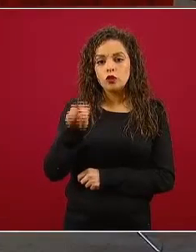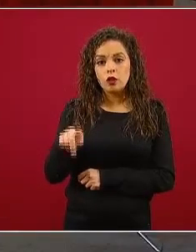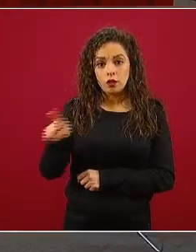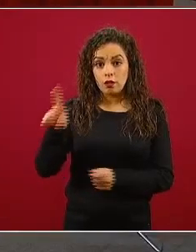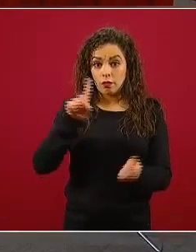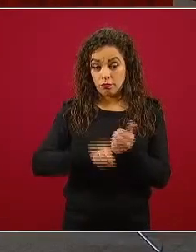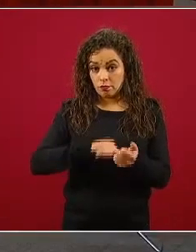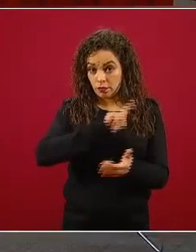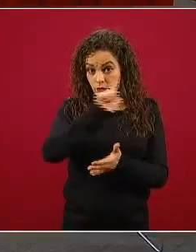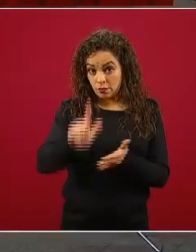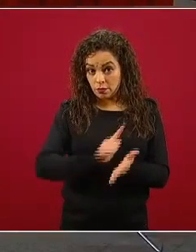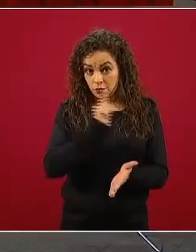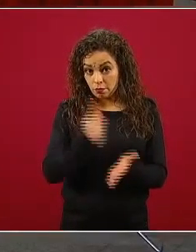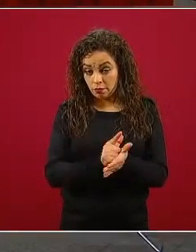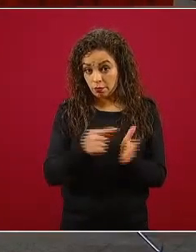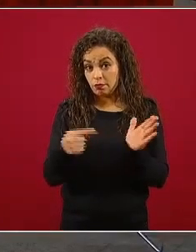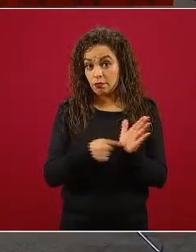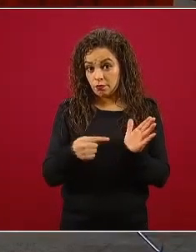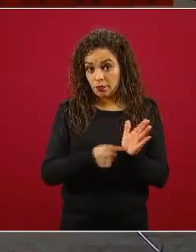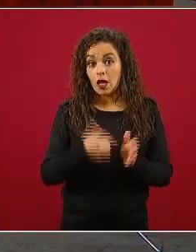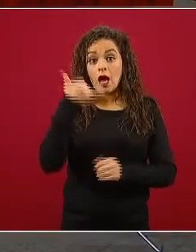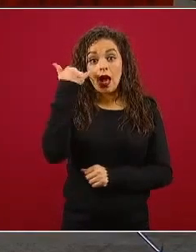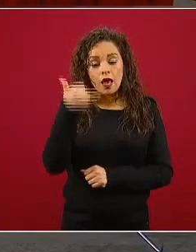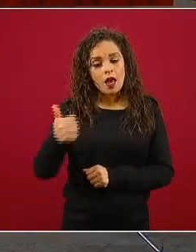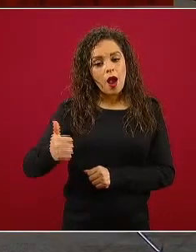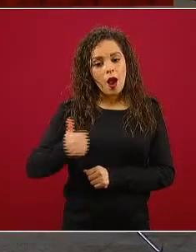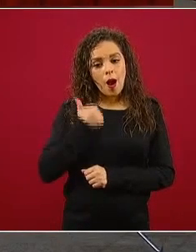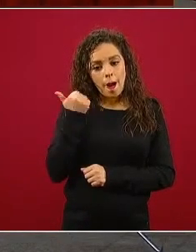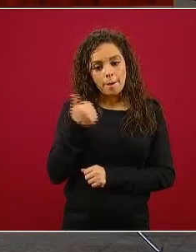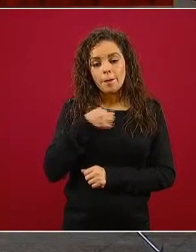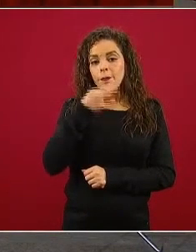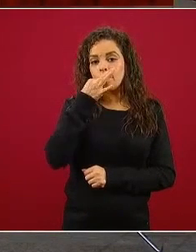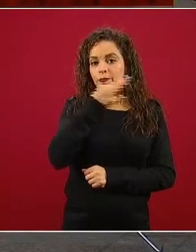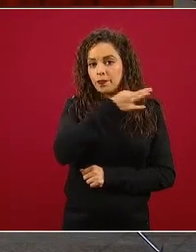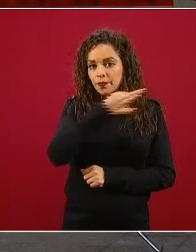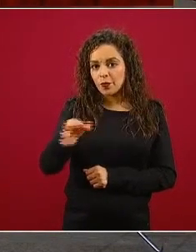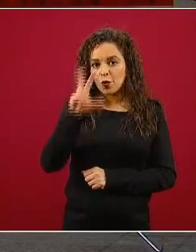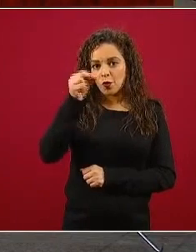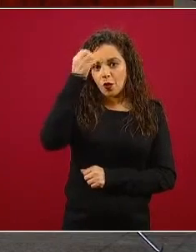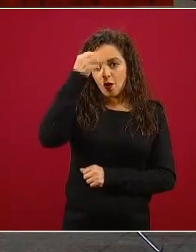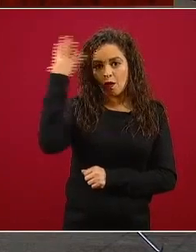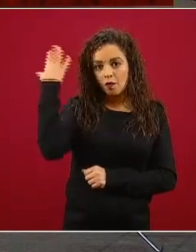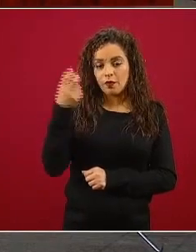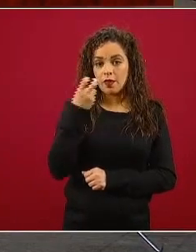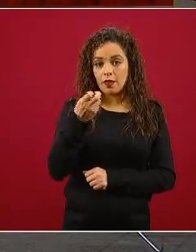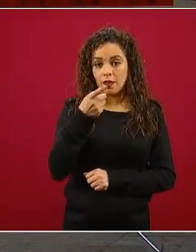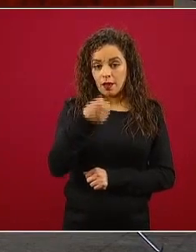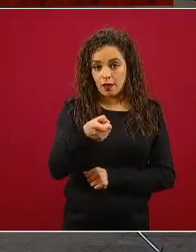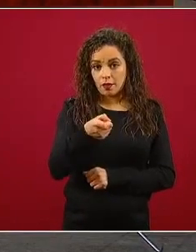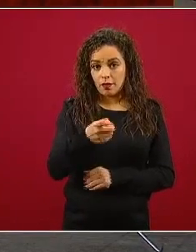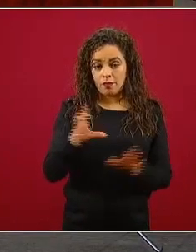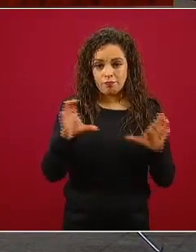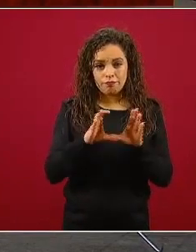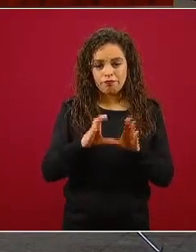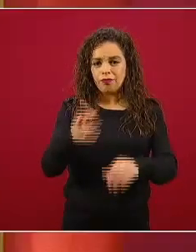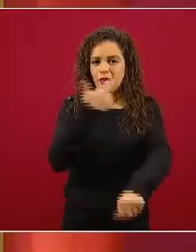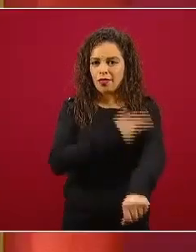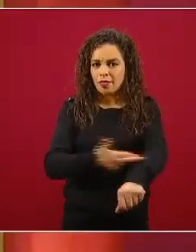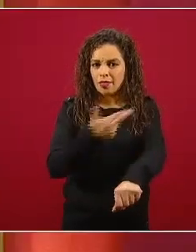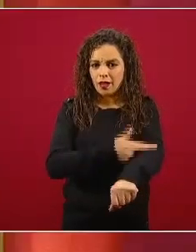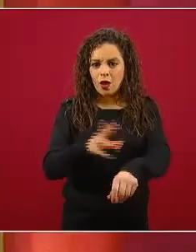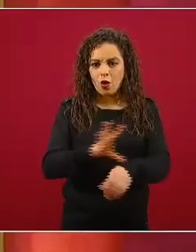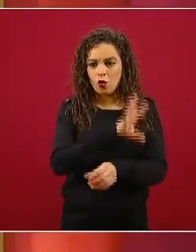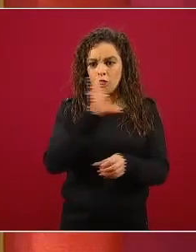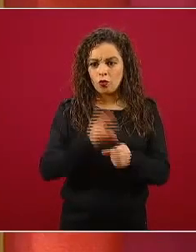legal, gratuito, por cierto. Aquí aprovecho para recordarle a todo el público que todos los trámites